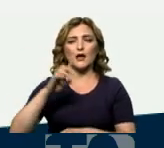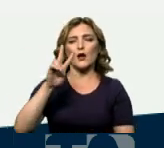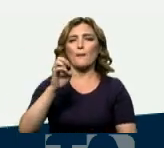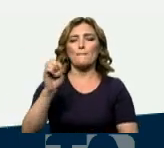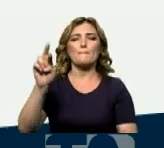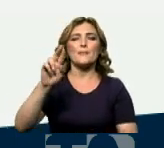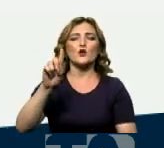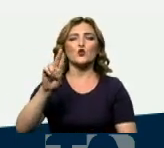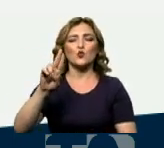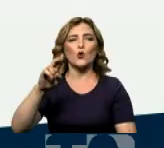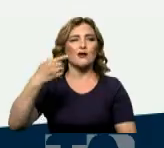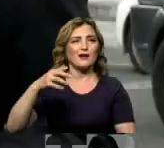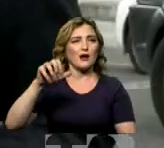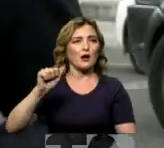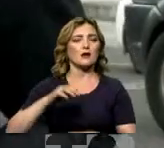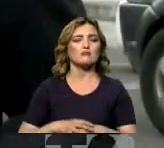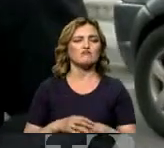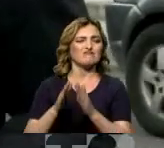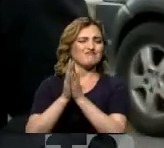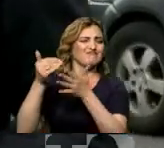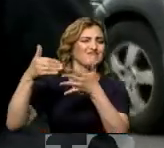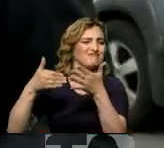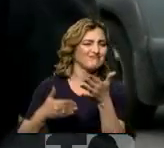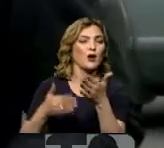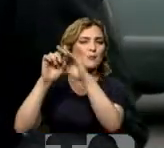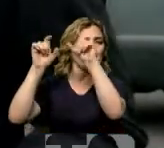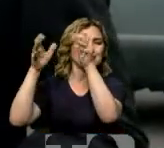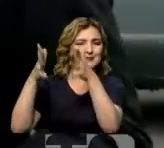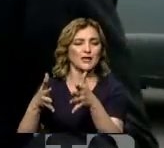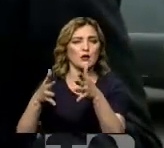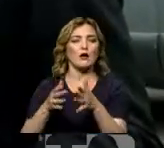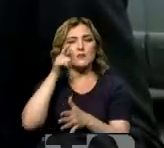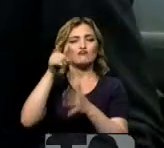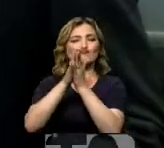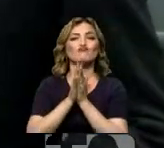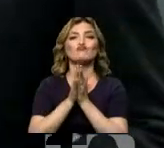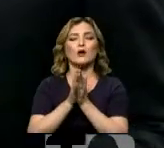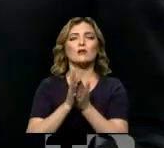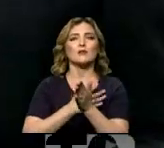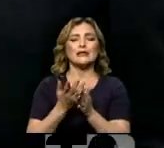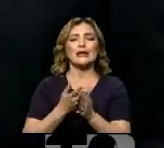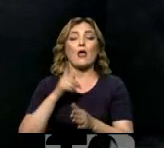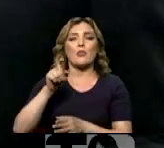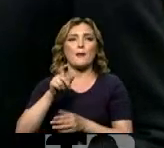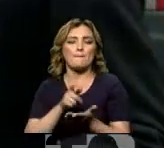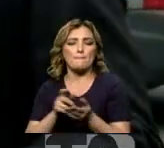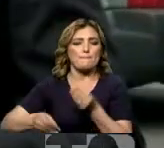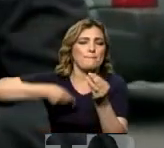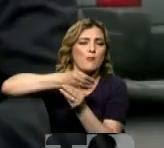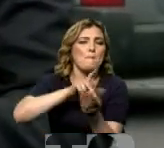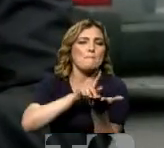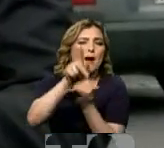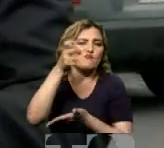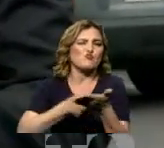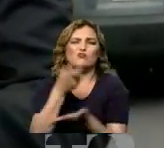Phillips. Como parte de la solicitud realizada por Fiscalía dentro de los alegatos de clausura, también está una reparación integral que